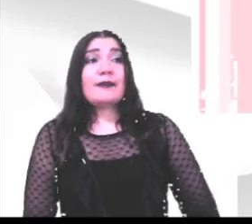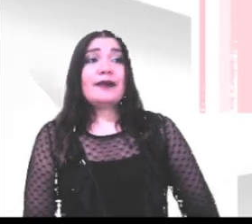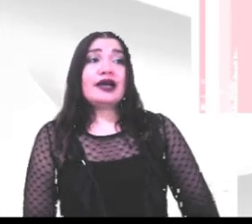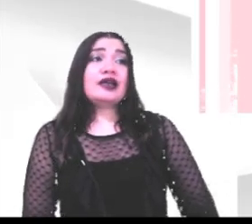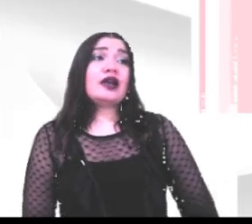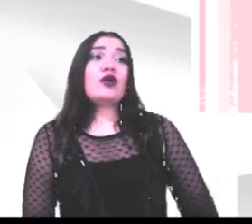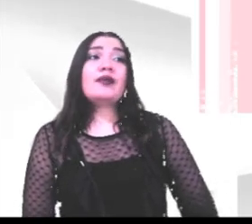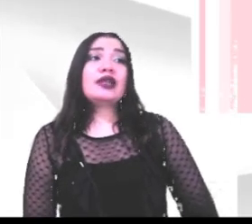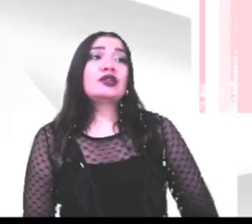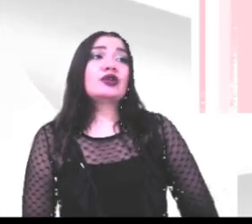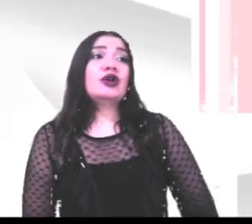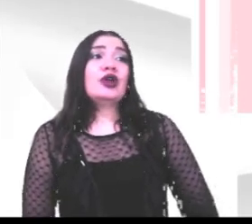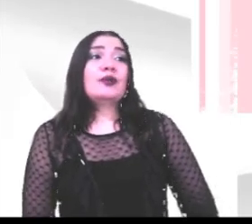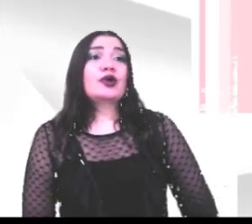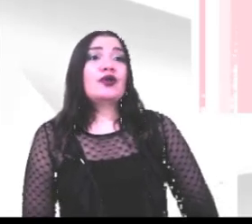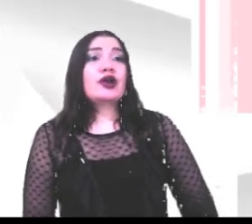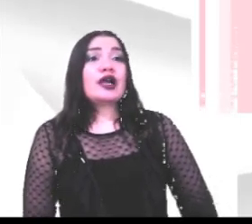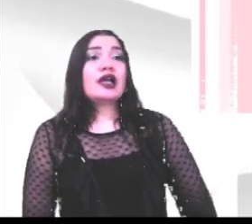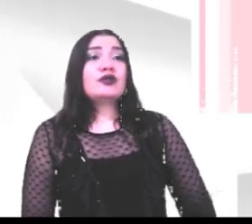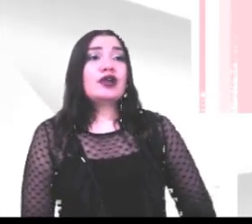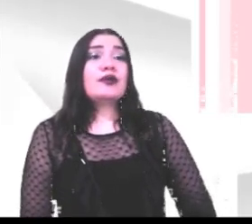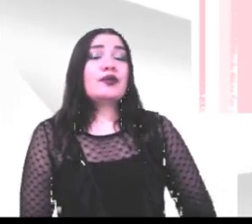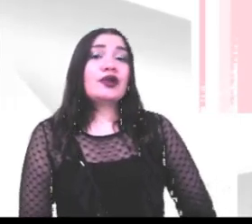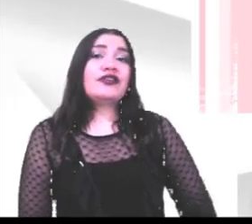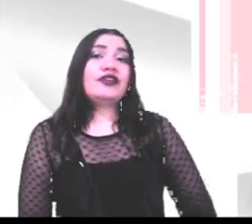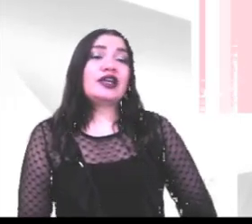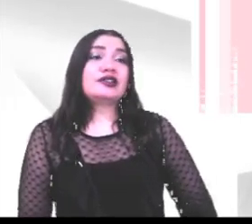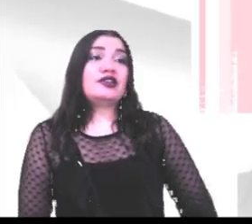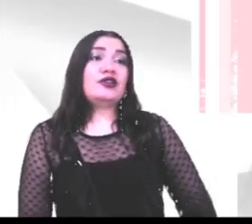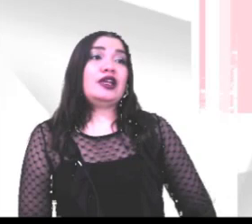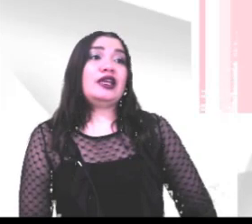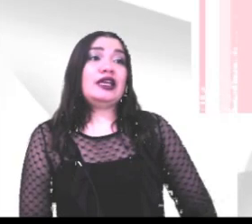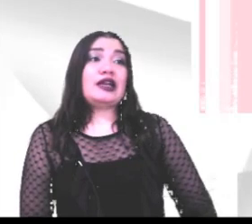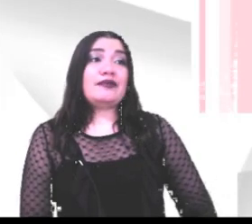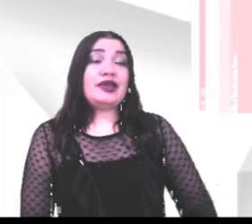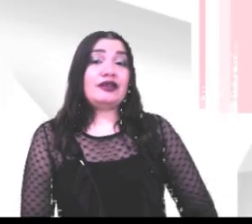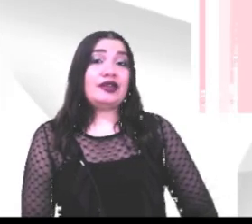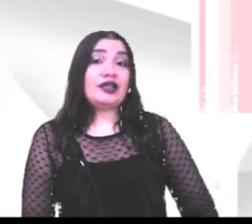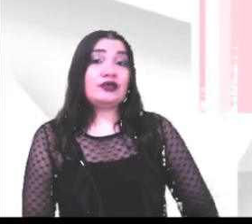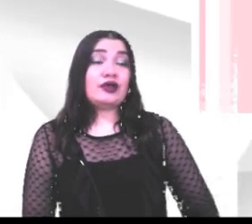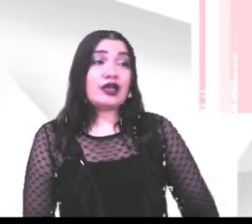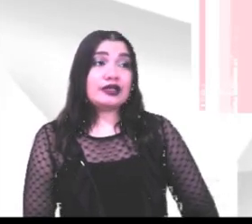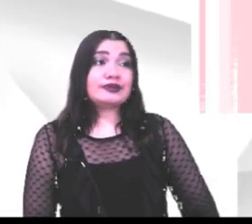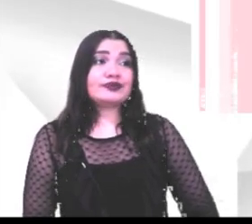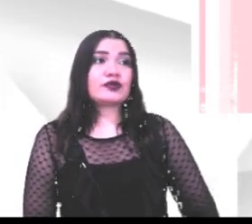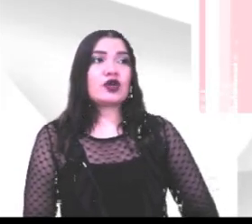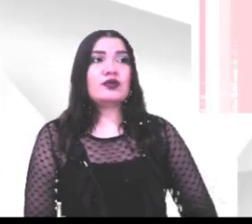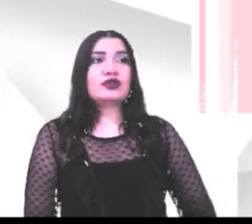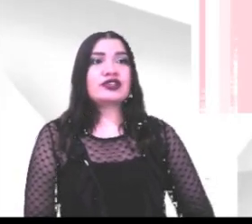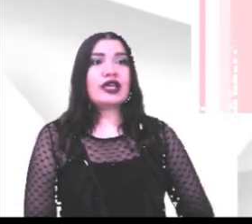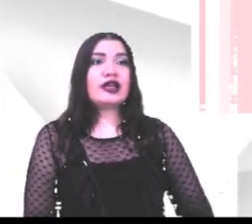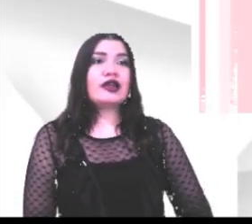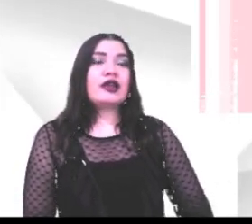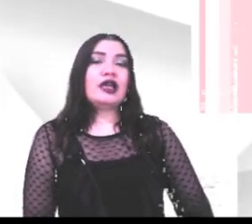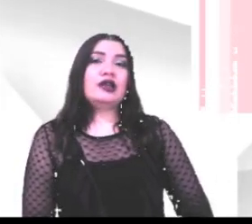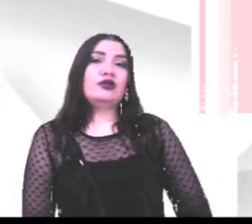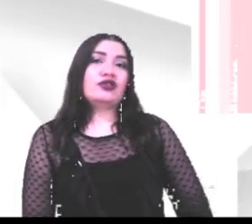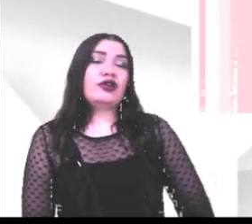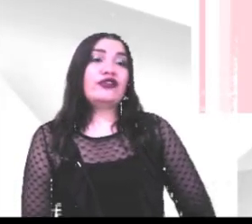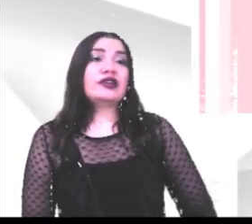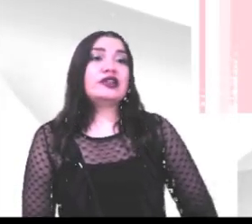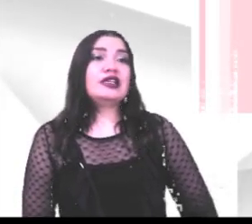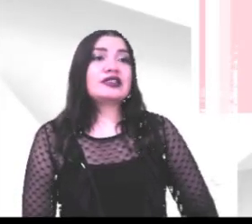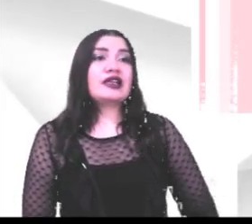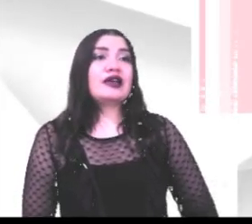van en aumento provocan algunas modificaciones en el ambiente natural como ser el